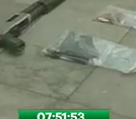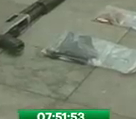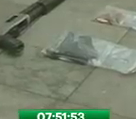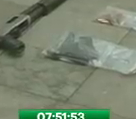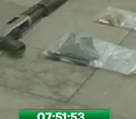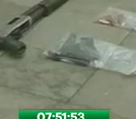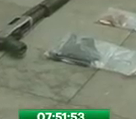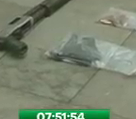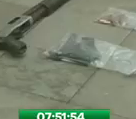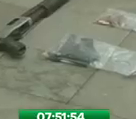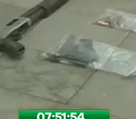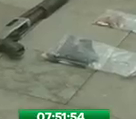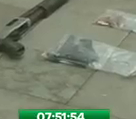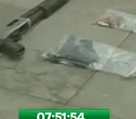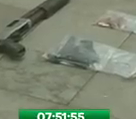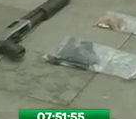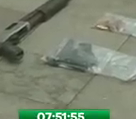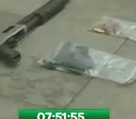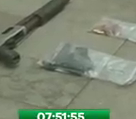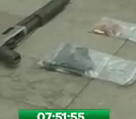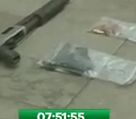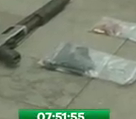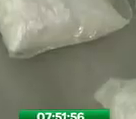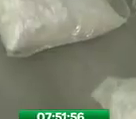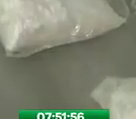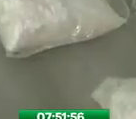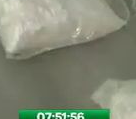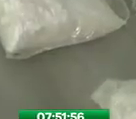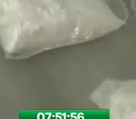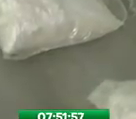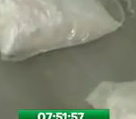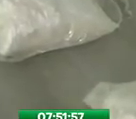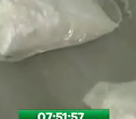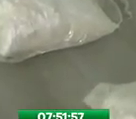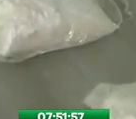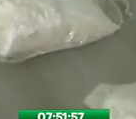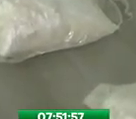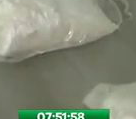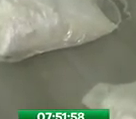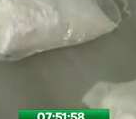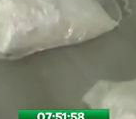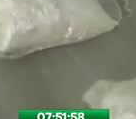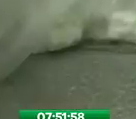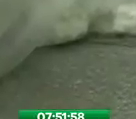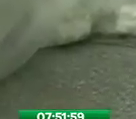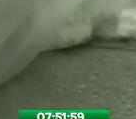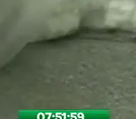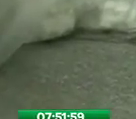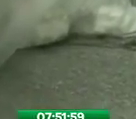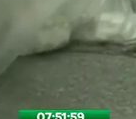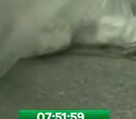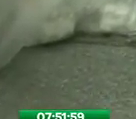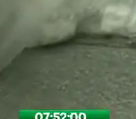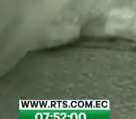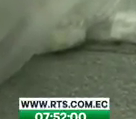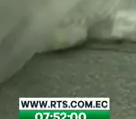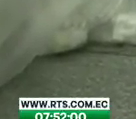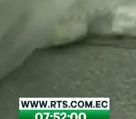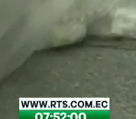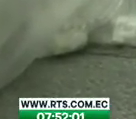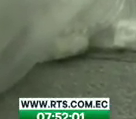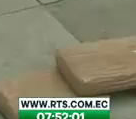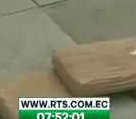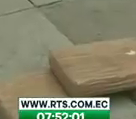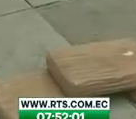La operación antinarcóticos Subterráneo 1 logró el decomiso de más de 165 mil gramos de clorhidrato de cocaína, que